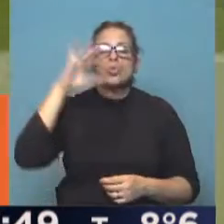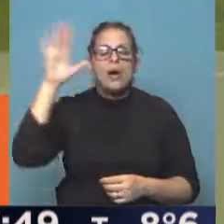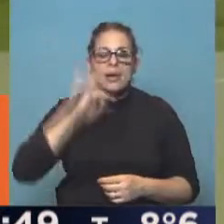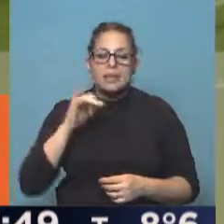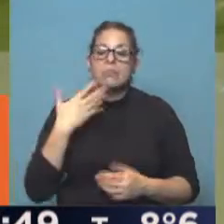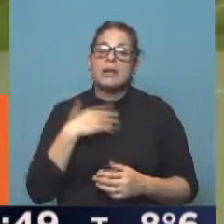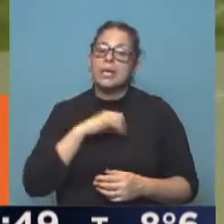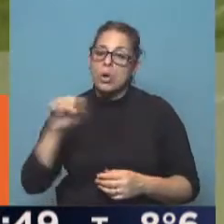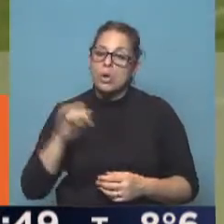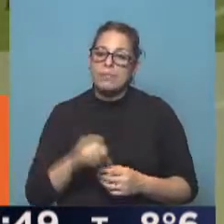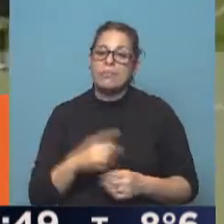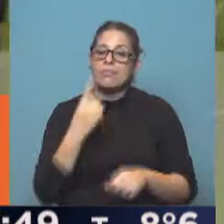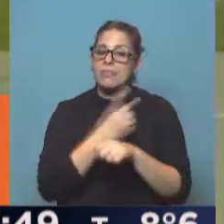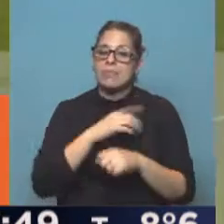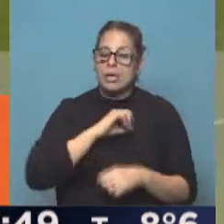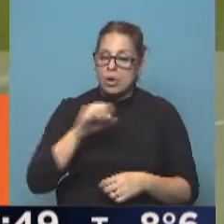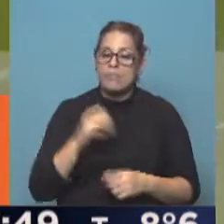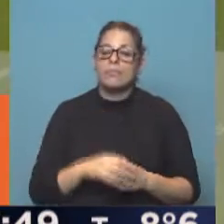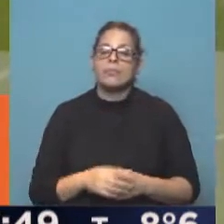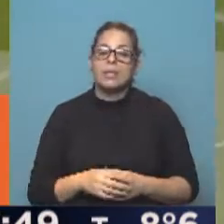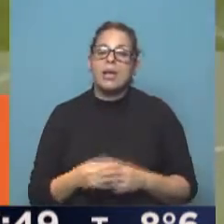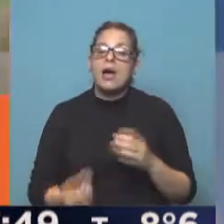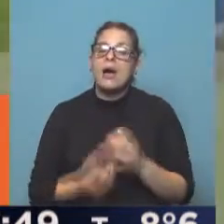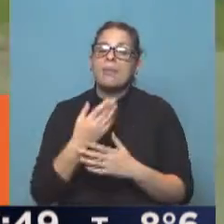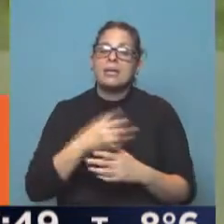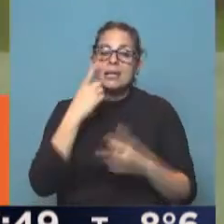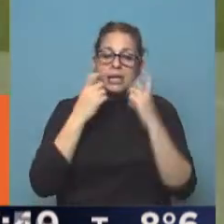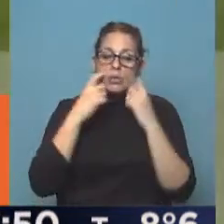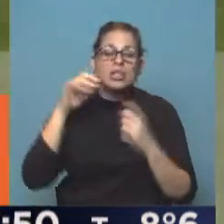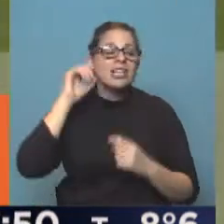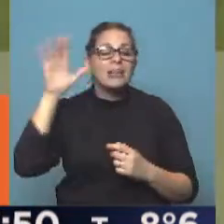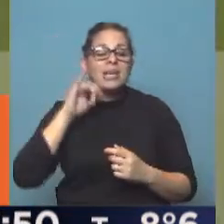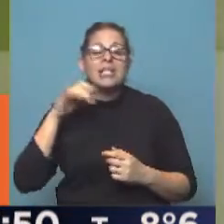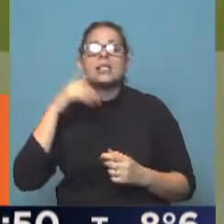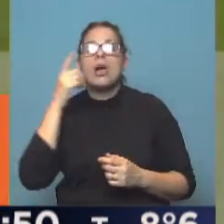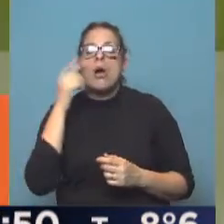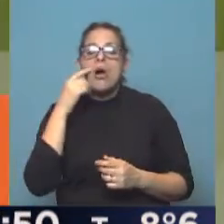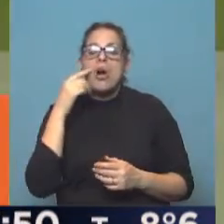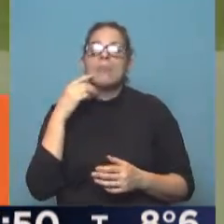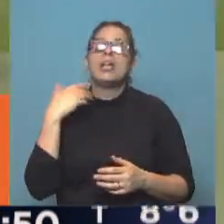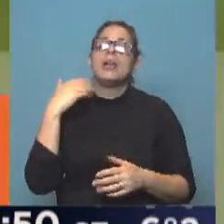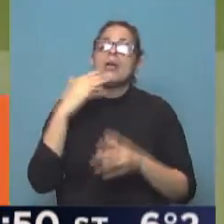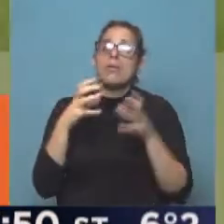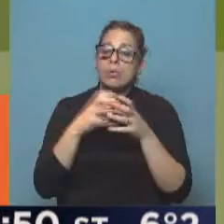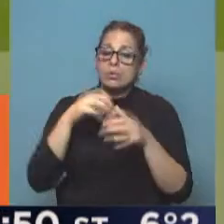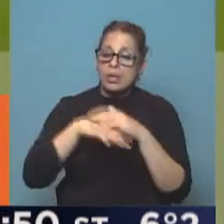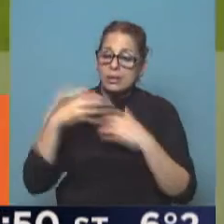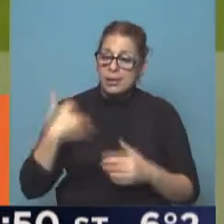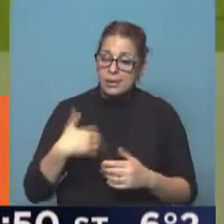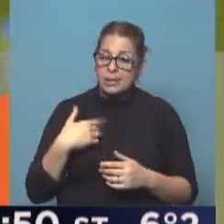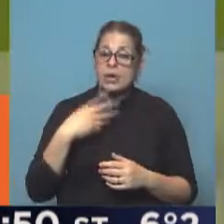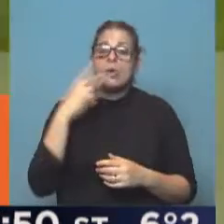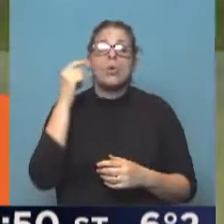forma entonces marcaba el primer tanto del partido. Aparecía Cebolla Jiménez, Cristian Jiménez, el hombre que milita en el fútbol argentino. A los 42